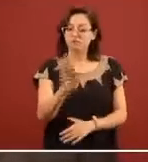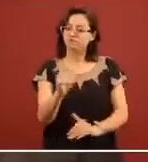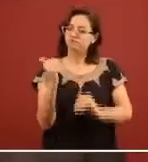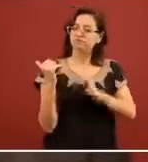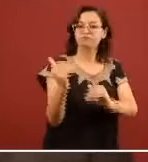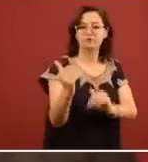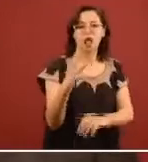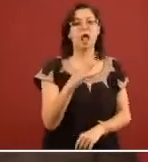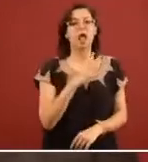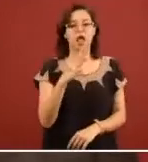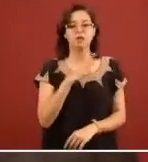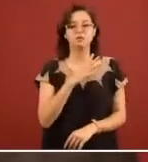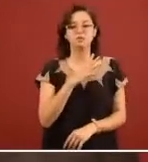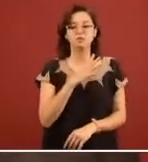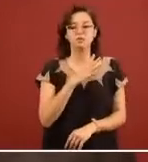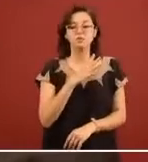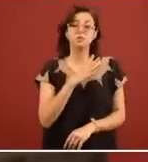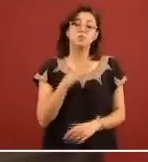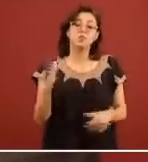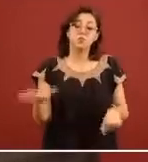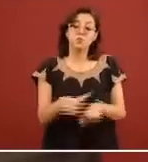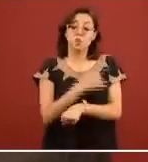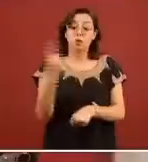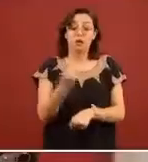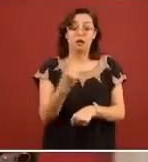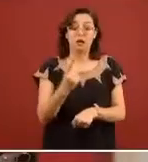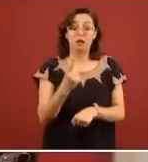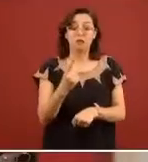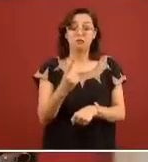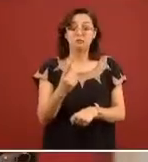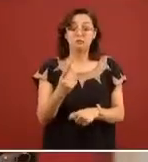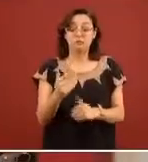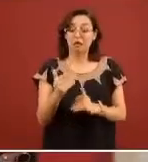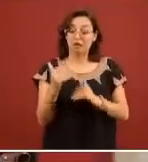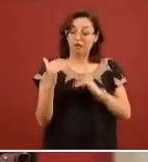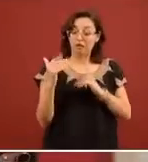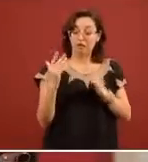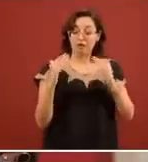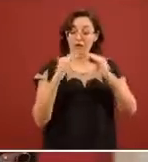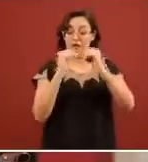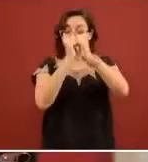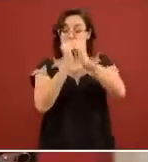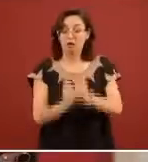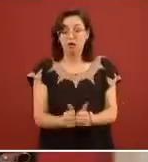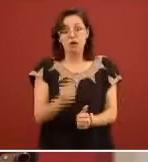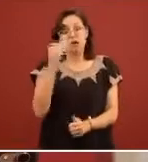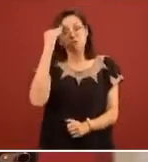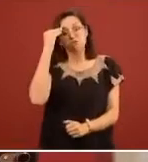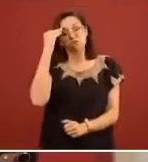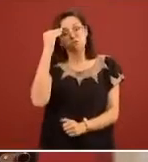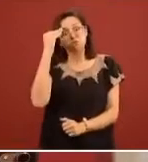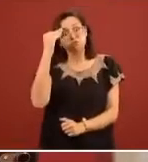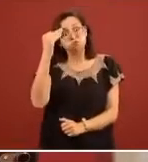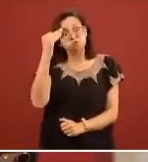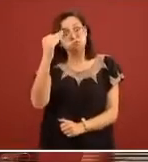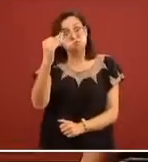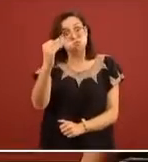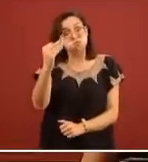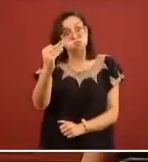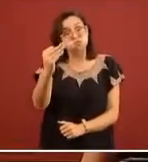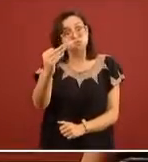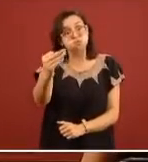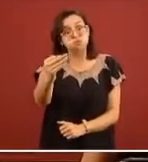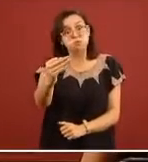¿Por qué razón? Porque tienen un efecto adverso, o múltiples efectos adversos, efectos secundarios, sobre la